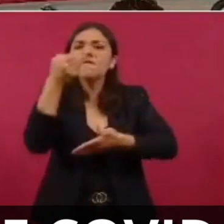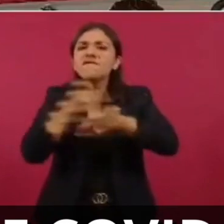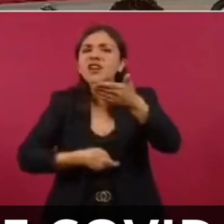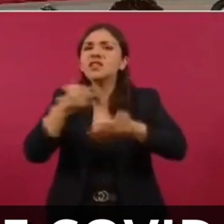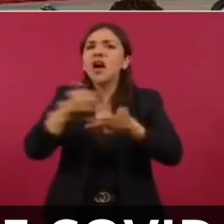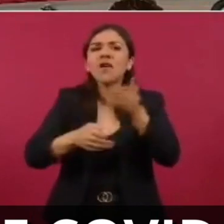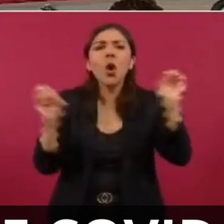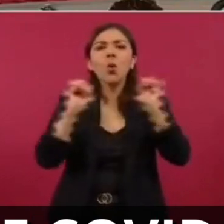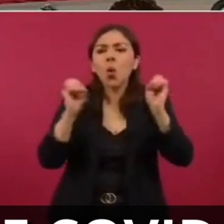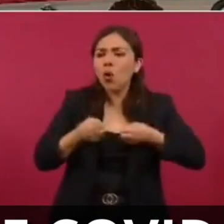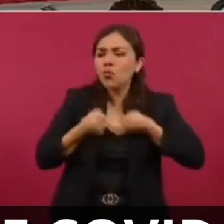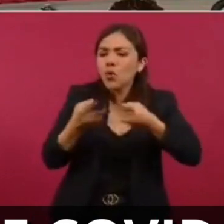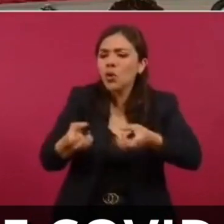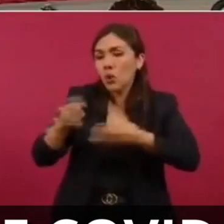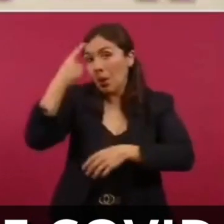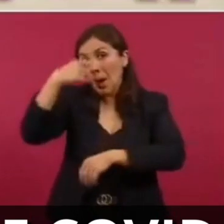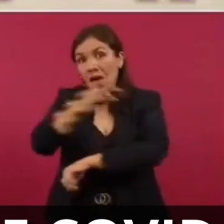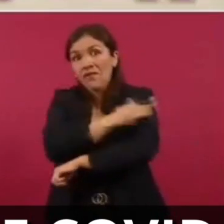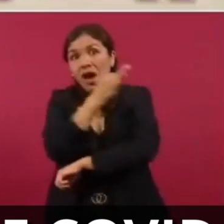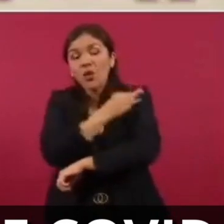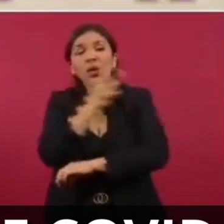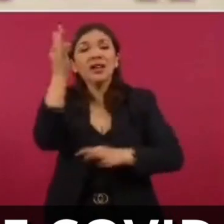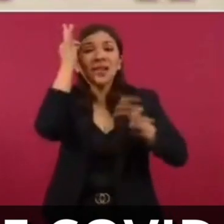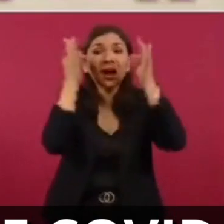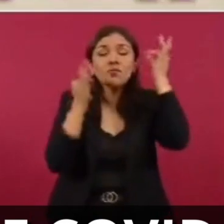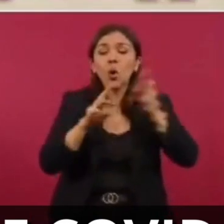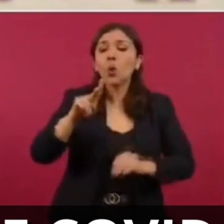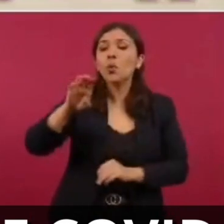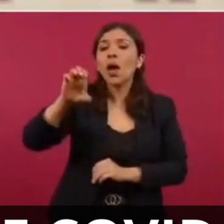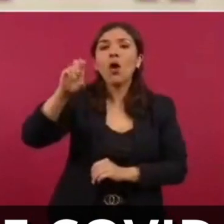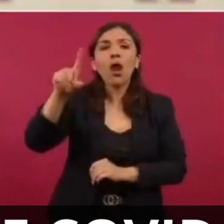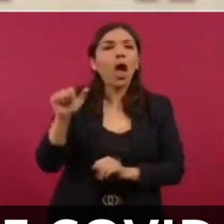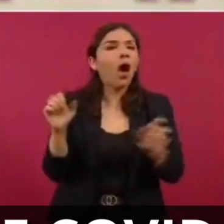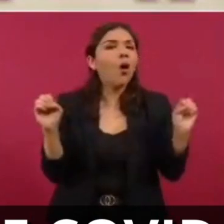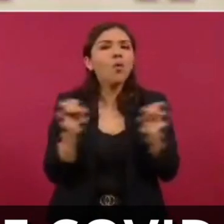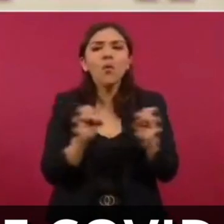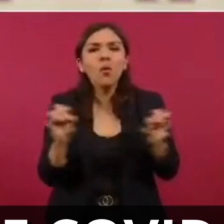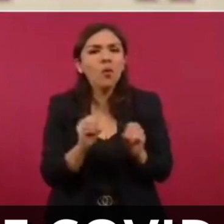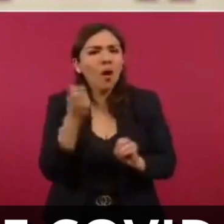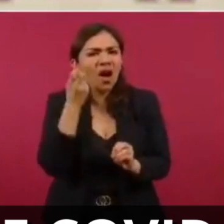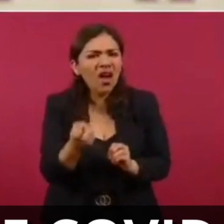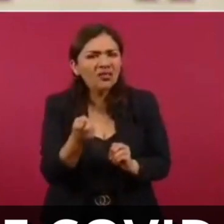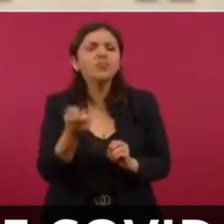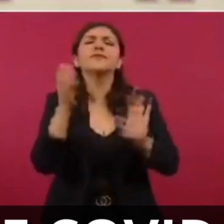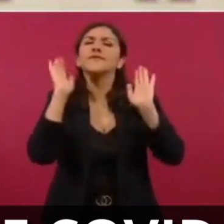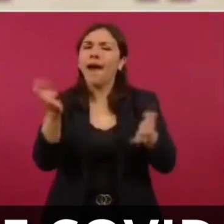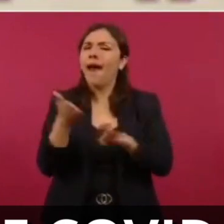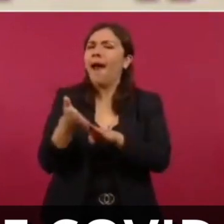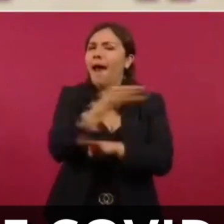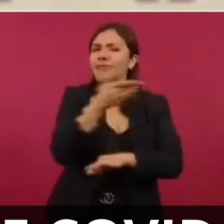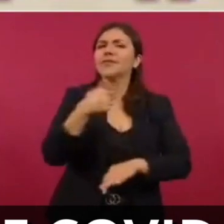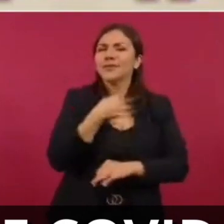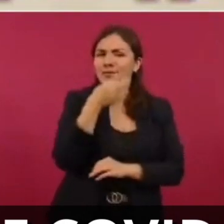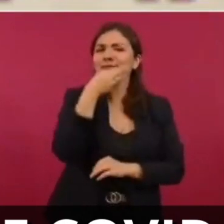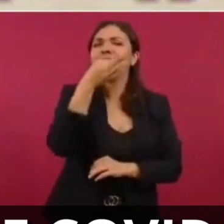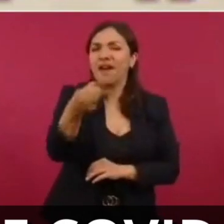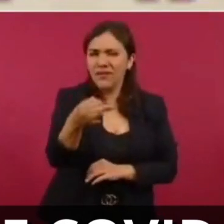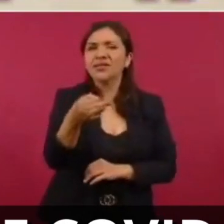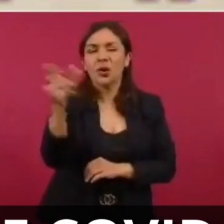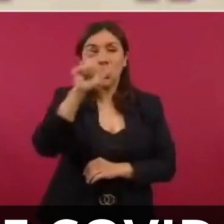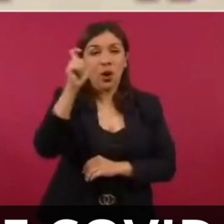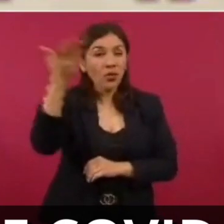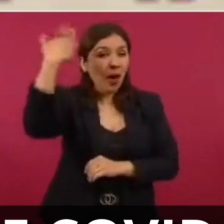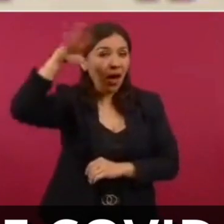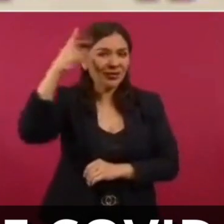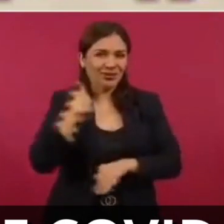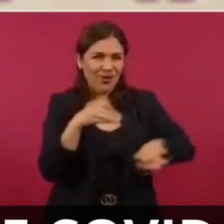particularmente de sarampión rubiola. Esta inquietud sobre la cobertura de sarampión rubiola ya la habíamos advertido algunos de nosotros cuando